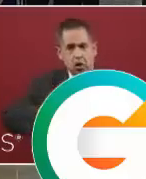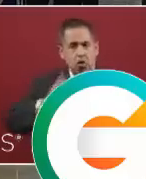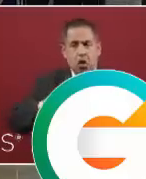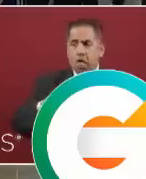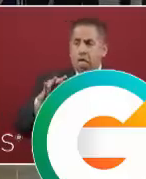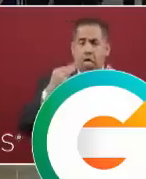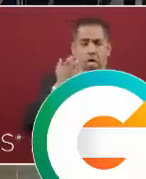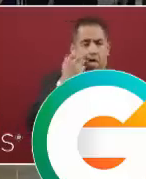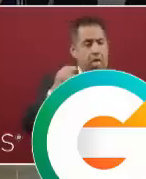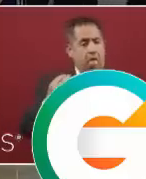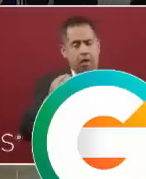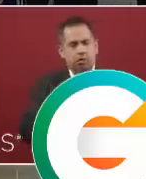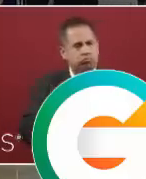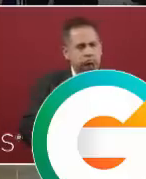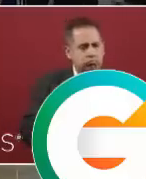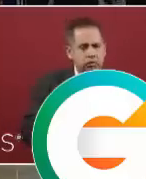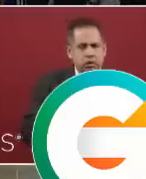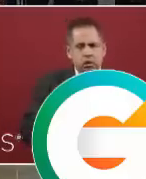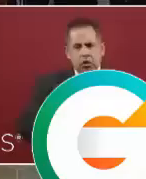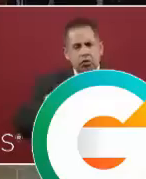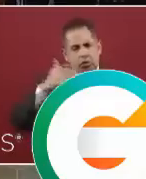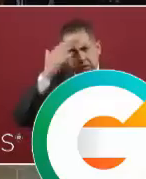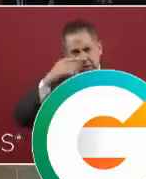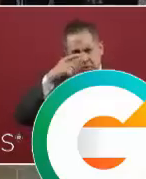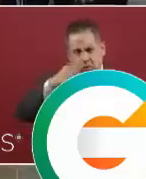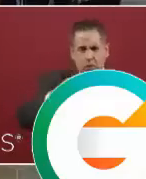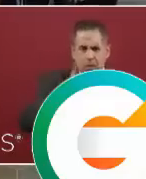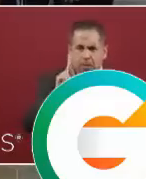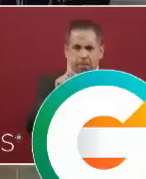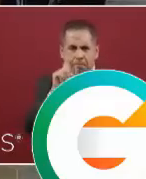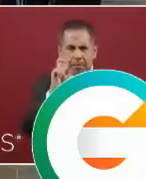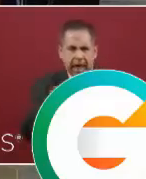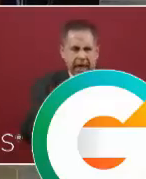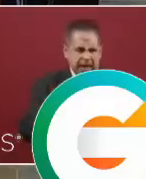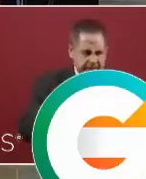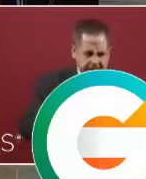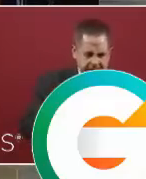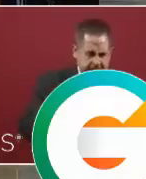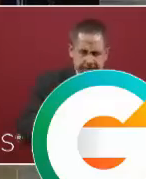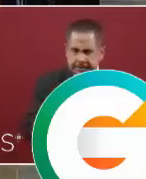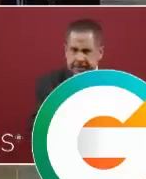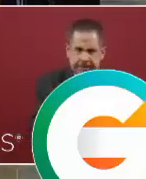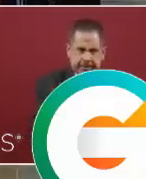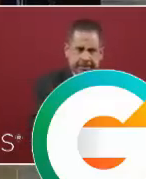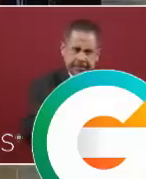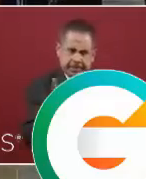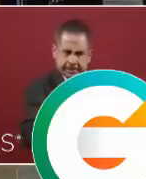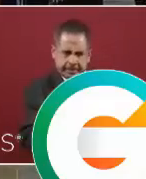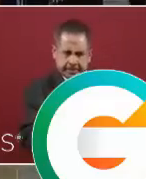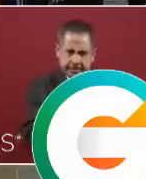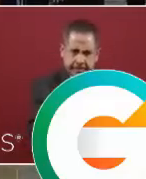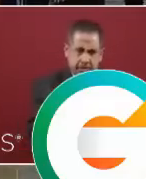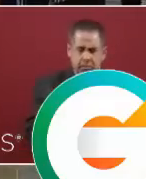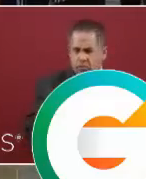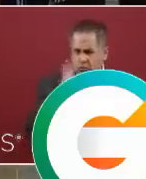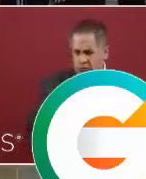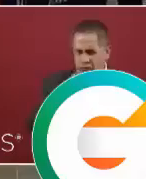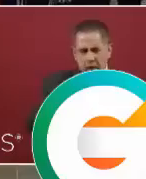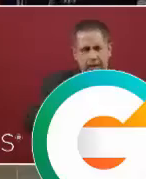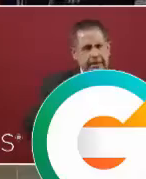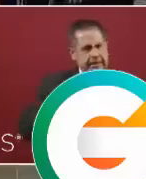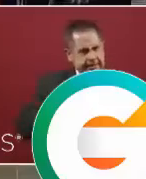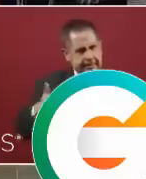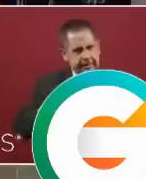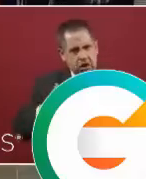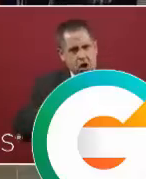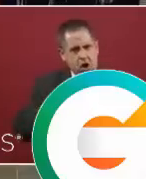protagonismo. Sabemos que usted está haciendo una estrategia para combatir el crimen organizado, pero ¿realmente cuenta usted o siente usted que tiene